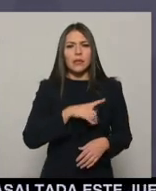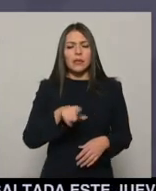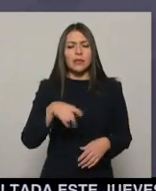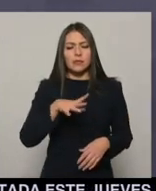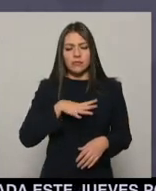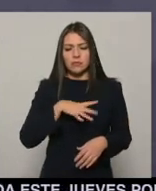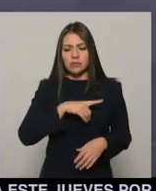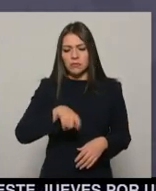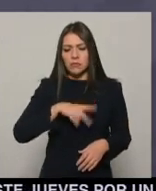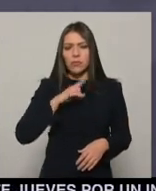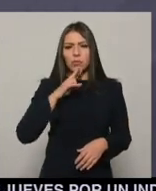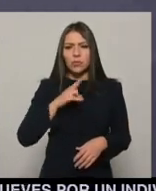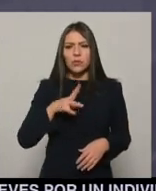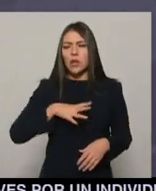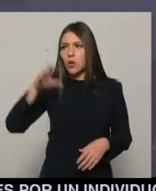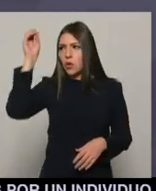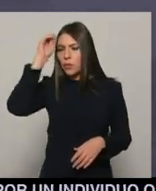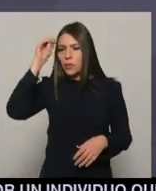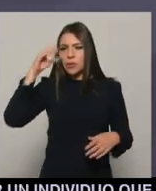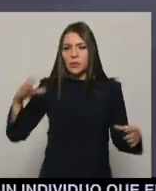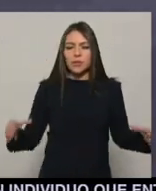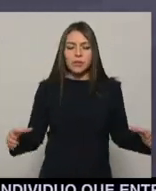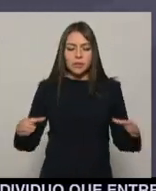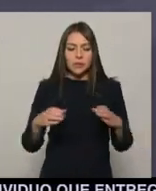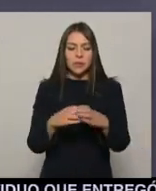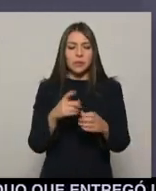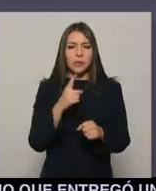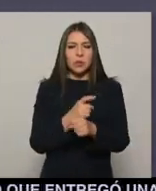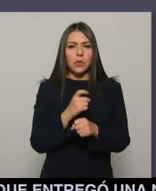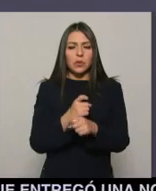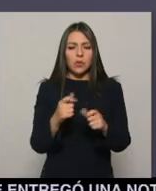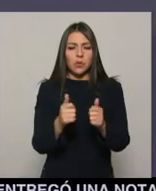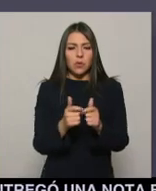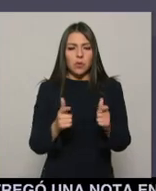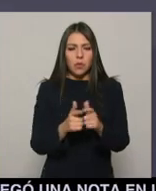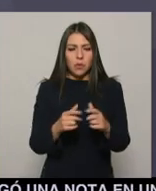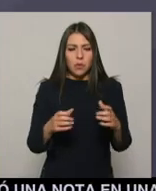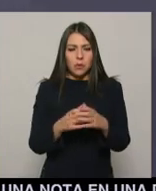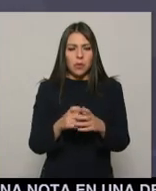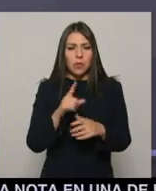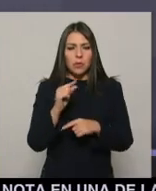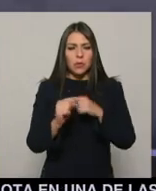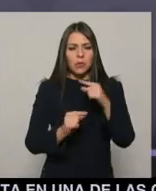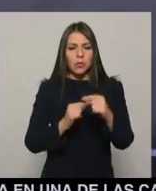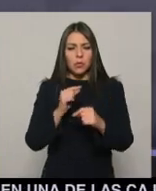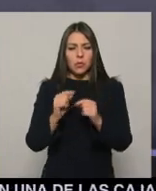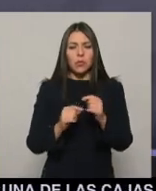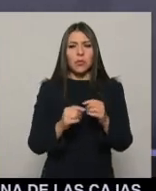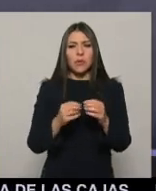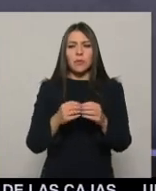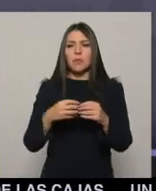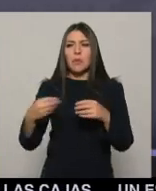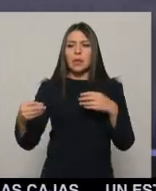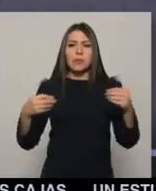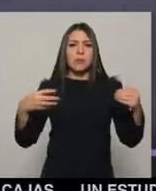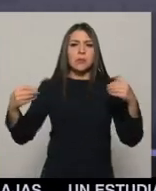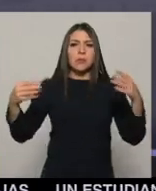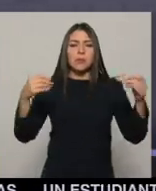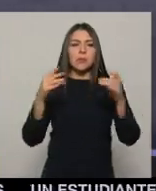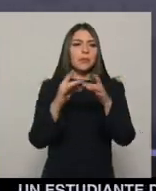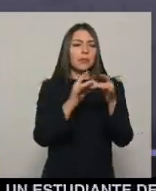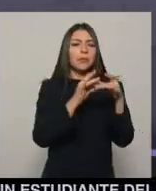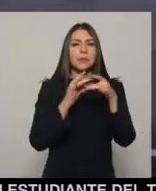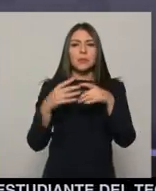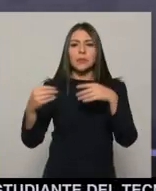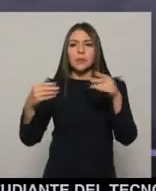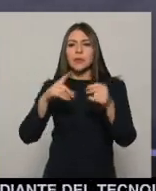aquí. Nos conformamos como primero en un grupo cerrado, fuimos creciendo de boca en boca, ¿no? Y decidimos